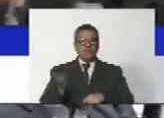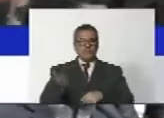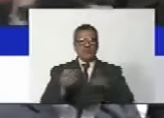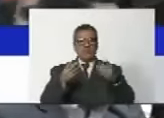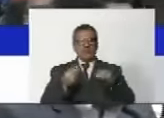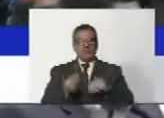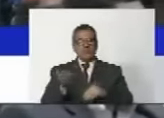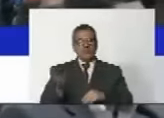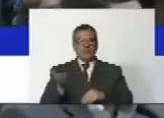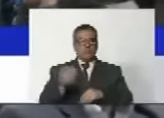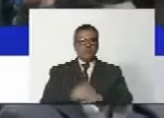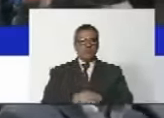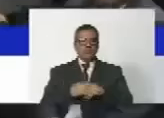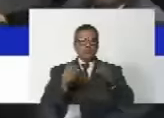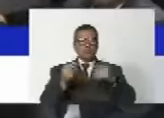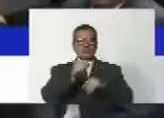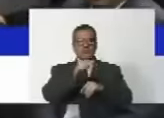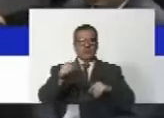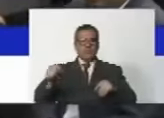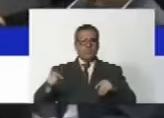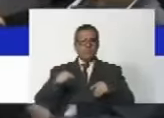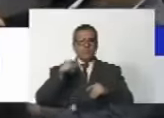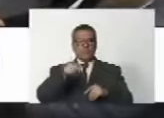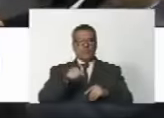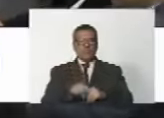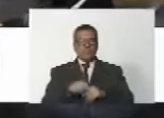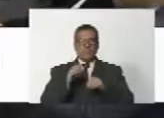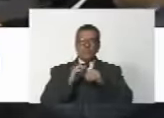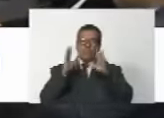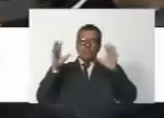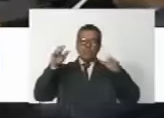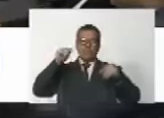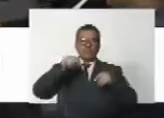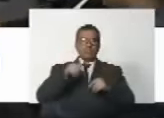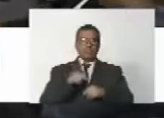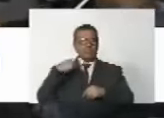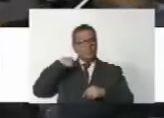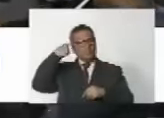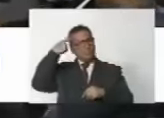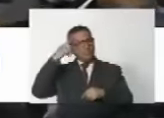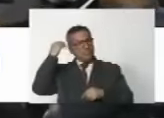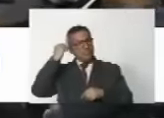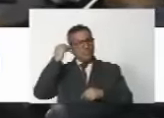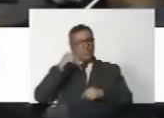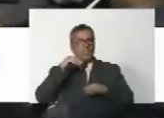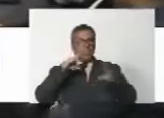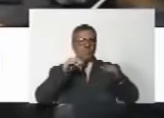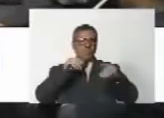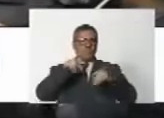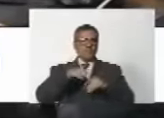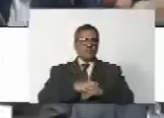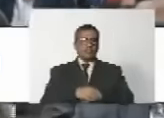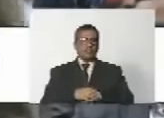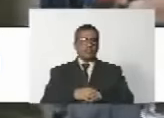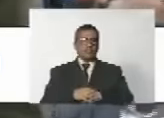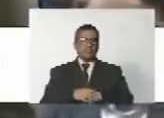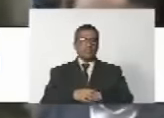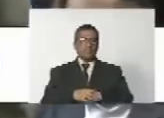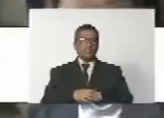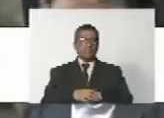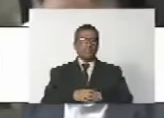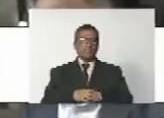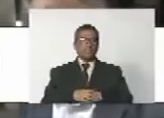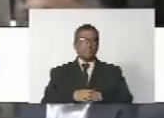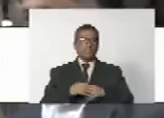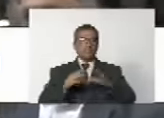importante. Para muchos en el mundo es prácticamente un milagro, ¿no? Yo creo que se debería hablar en los